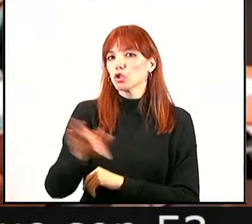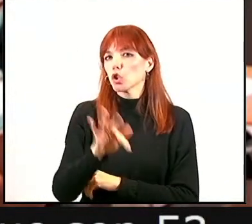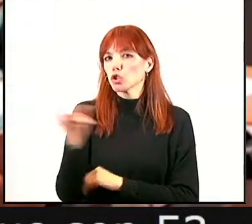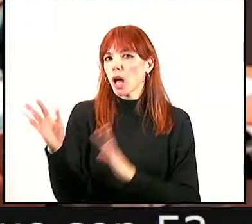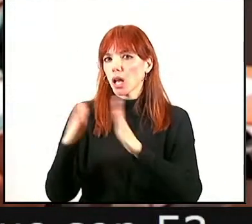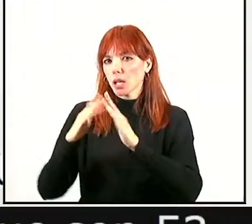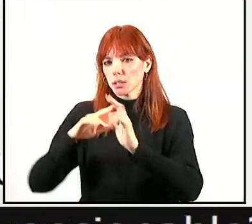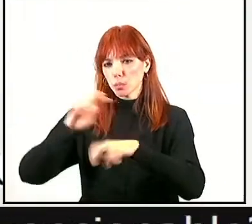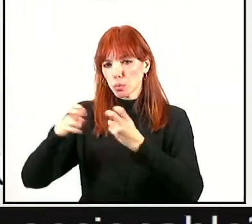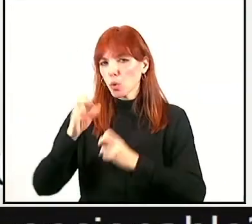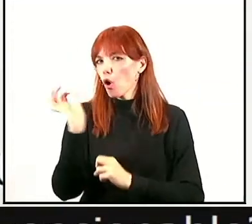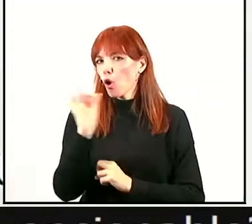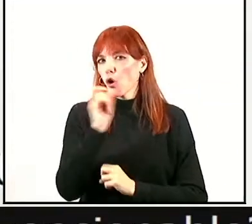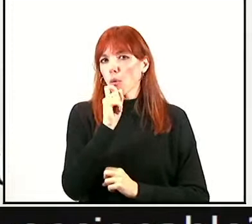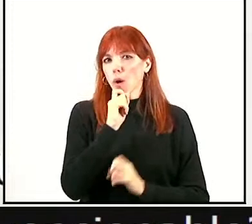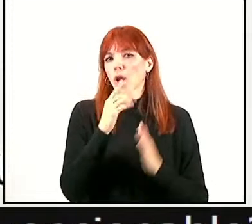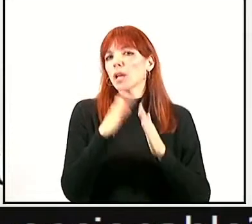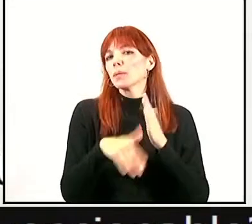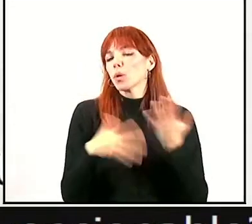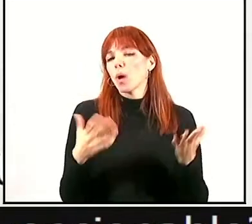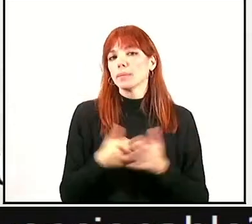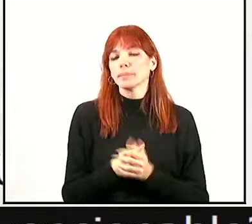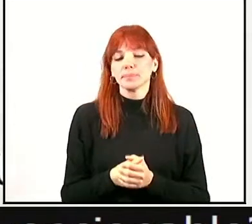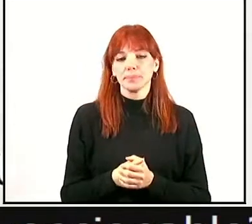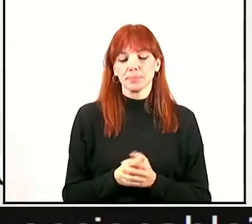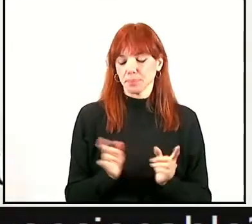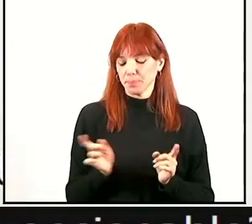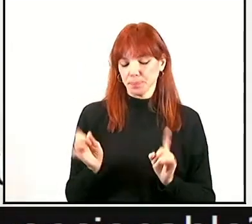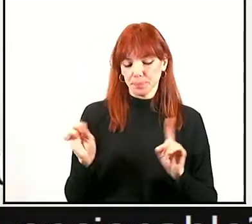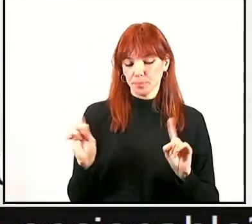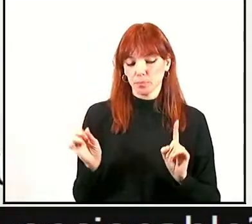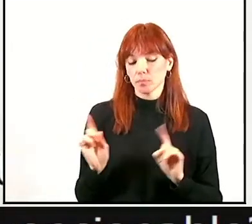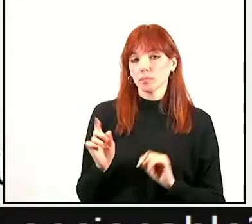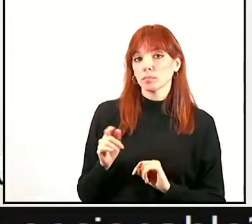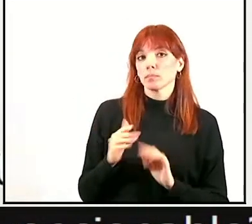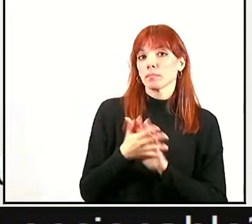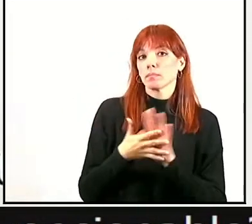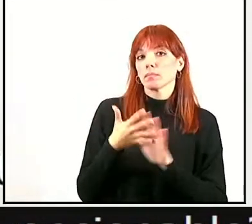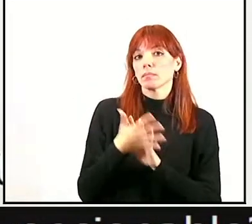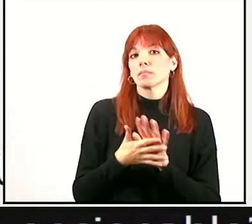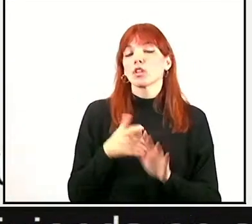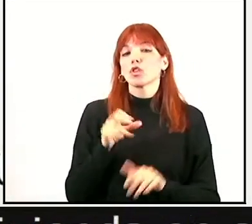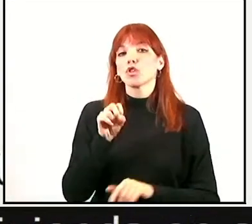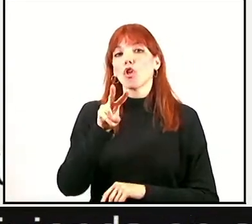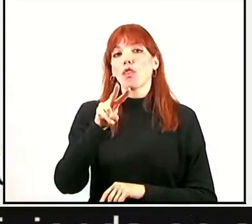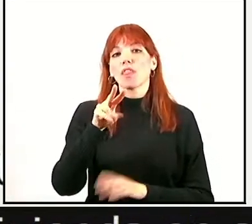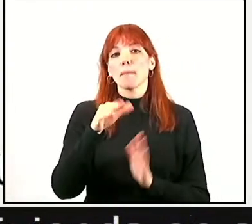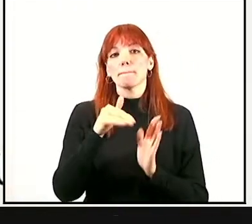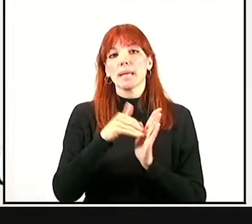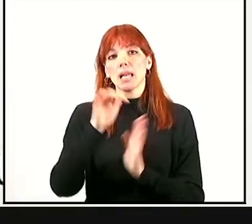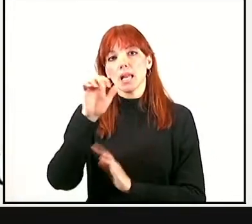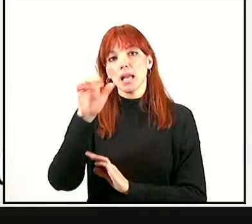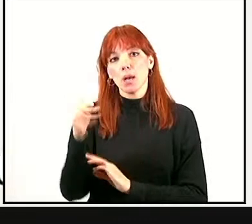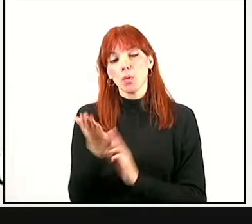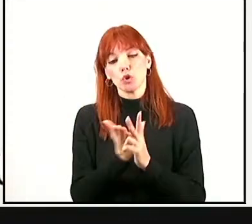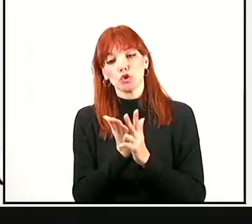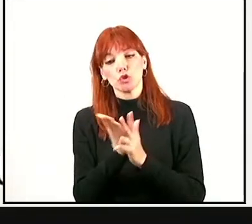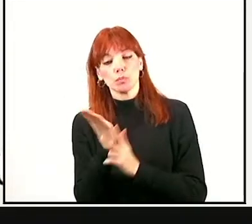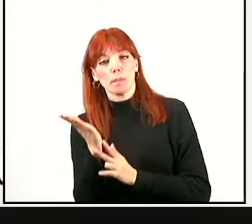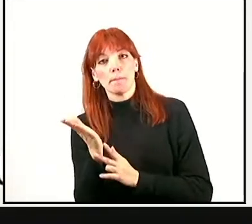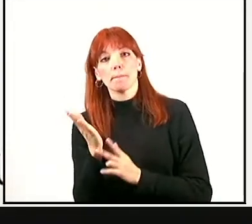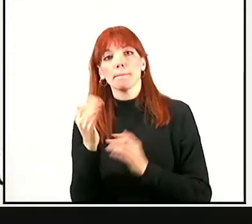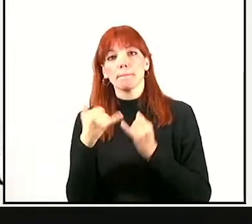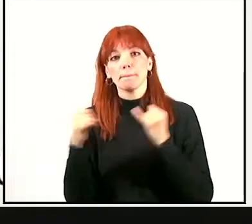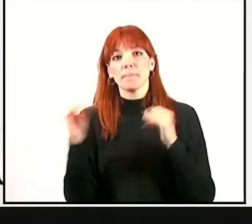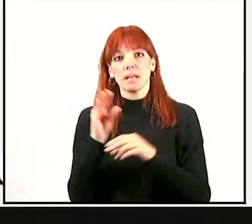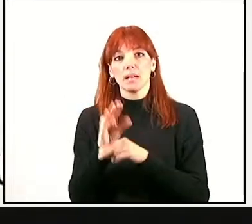original? No. En primer lugar, estamos hablando de 12.000 euros. En la línea de financiación de 12.000